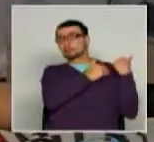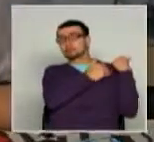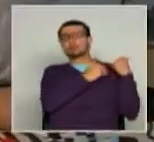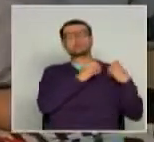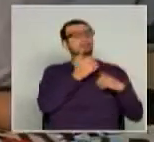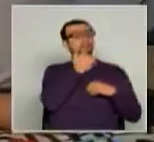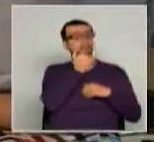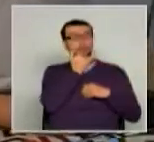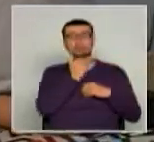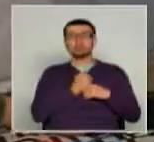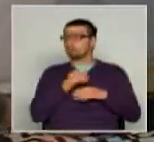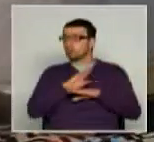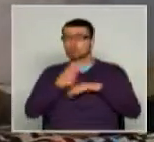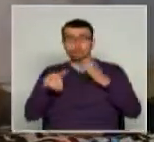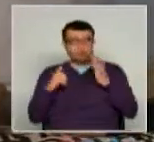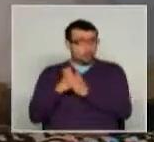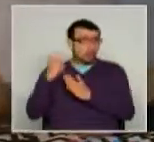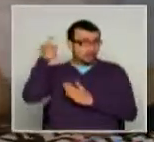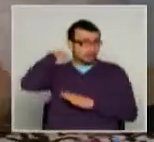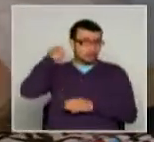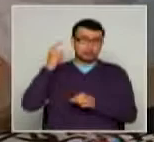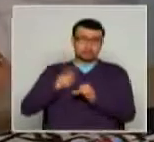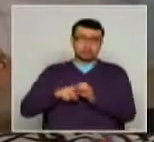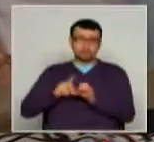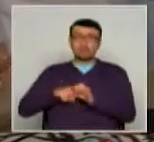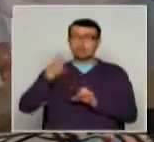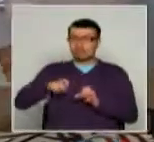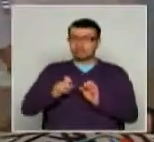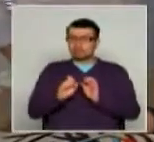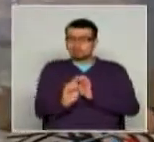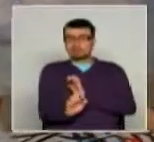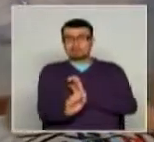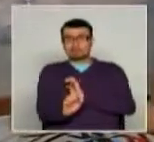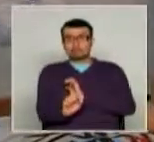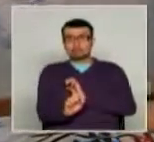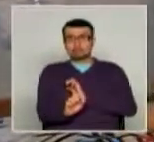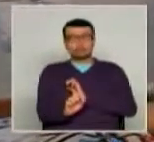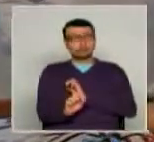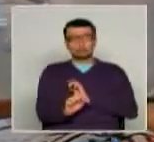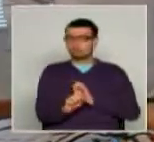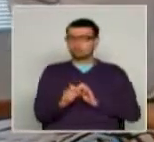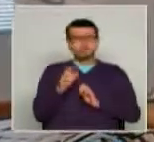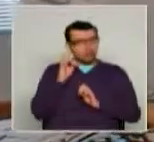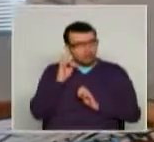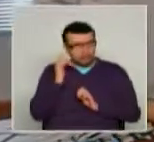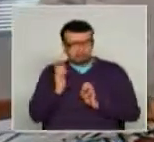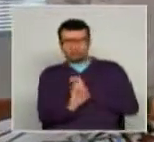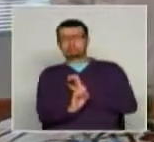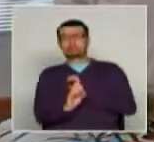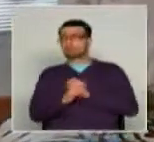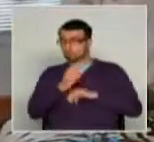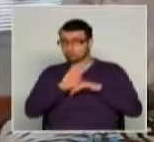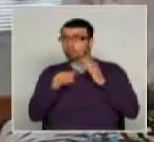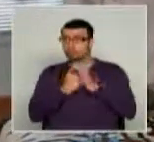No toda columna tiene que traquear, como decimos vulgarmente, ¿sí?